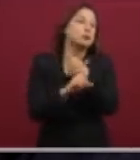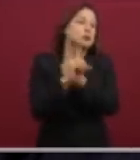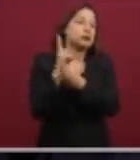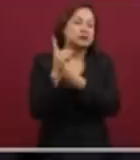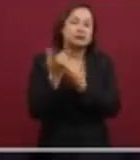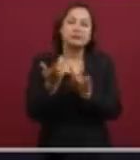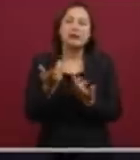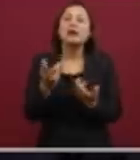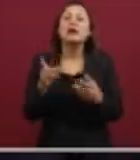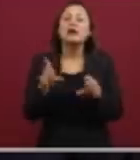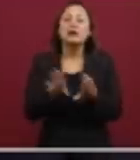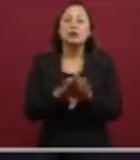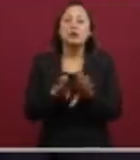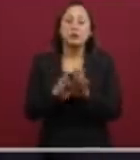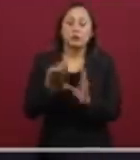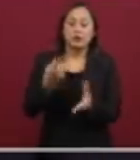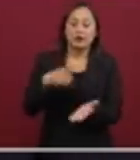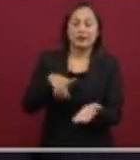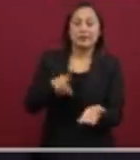En las policías